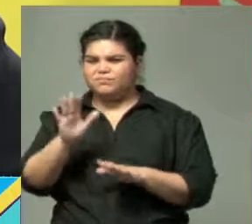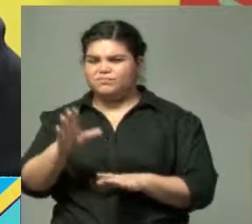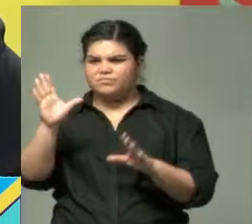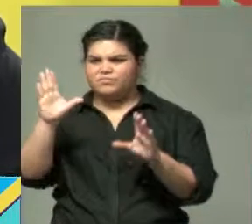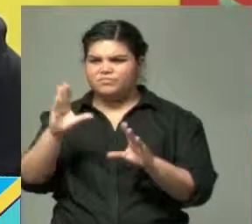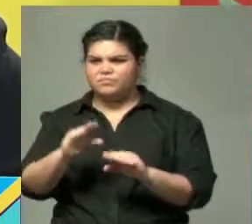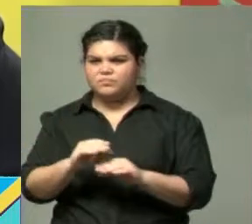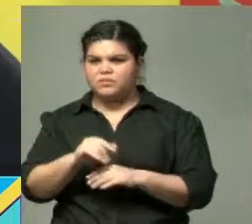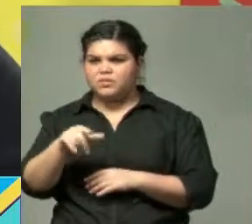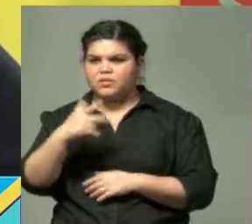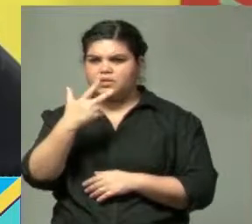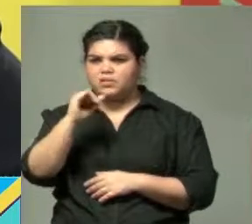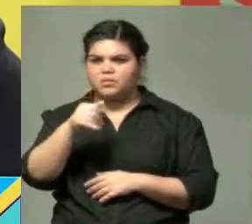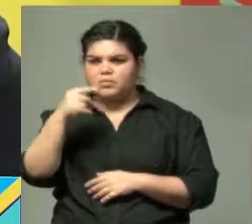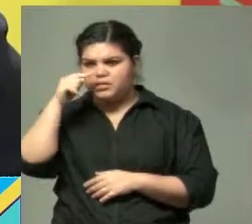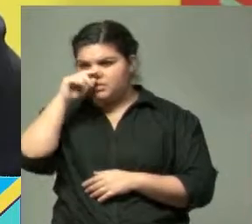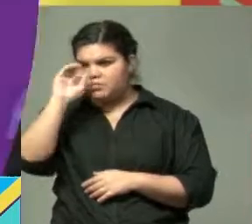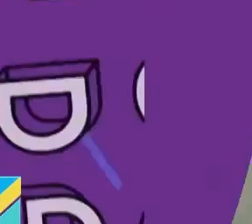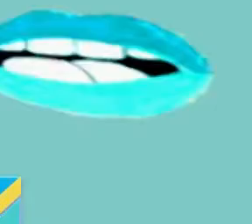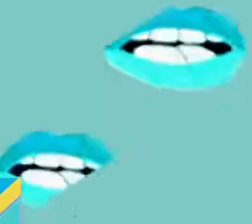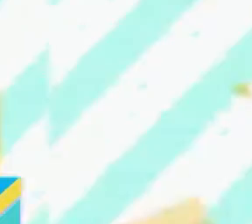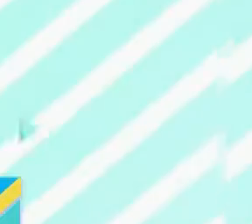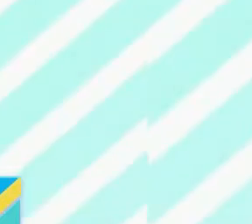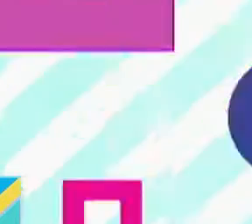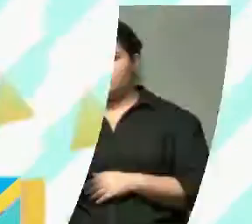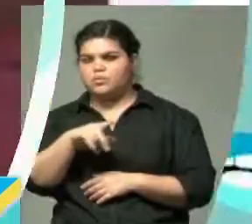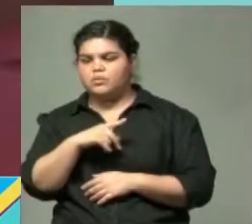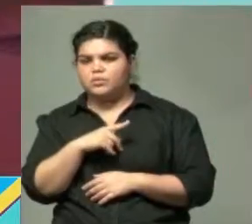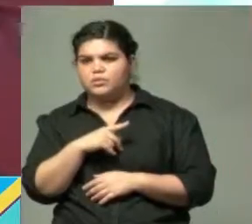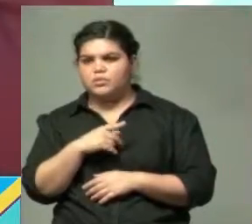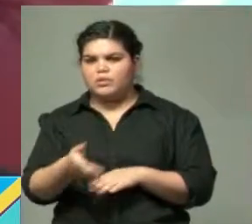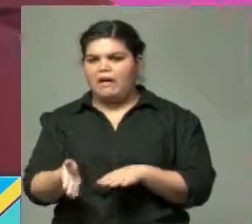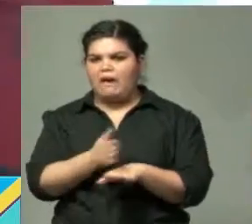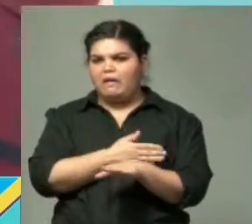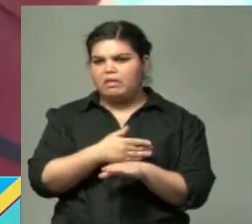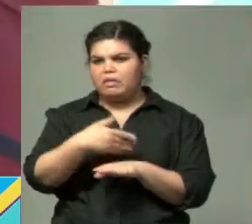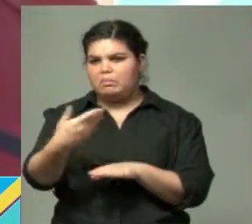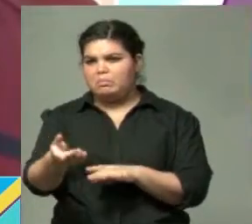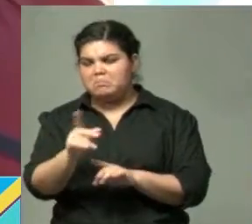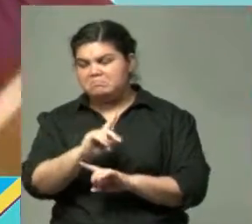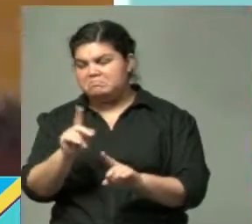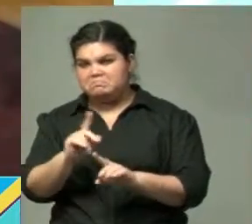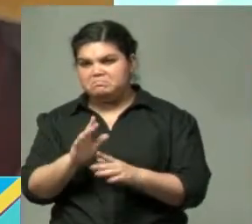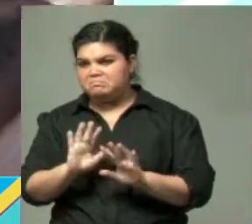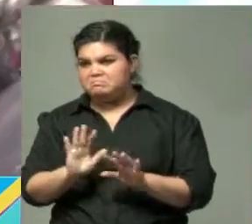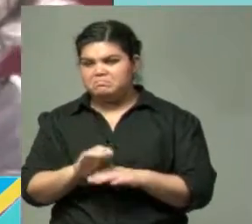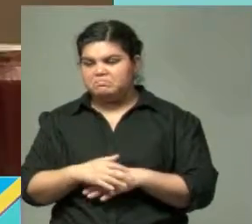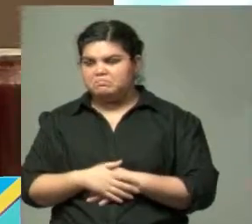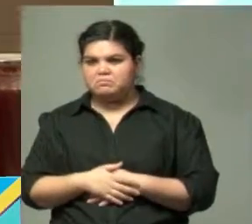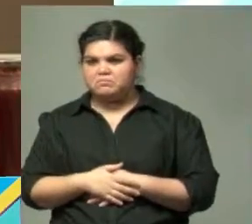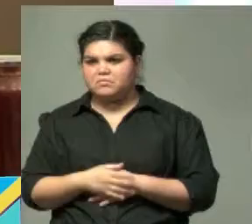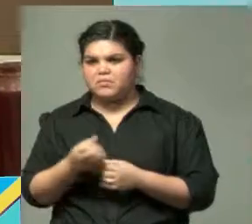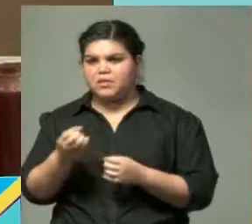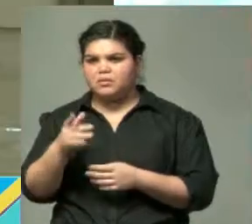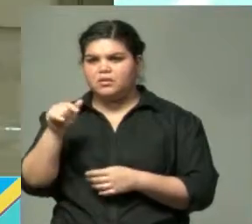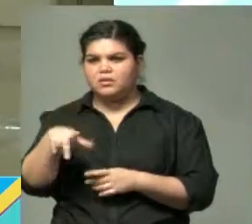un 3,7% a nosotros no nos marca un antes y un después, porque en realidad estamos hablando